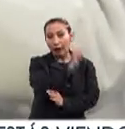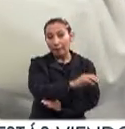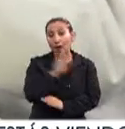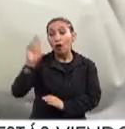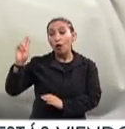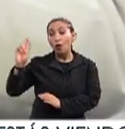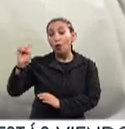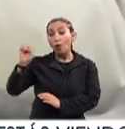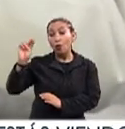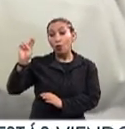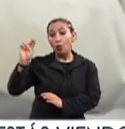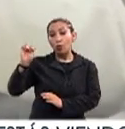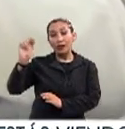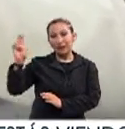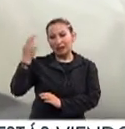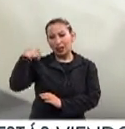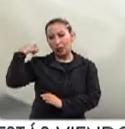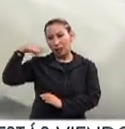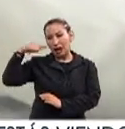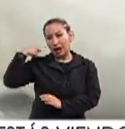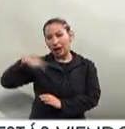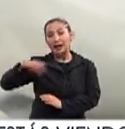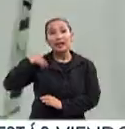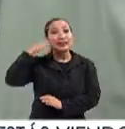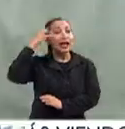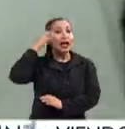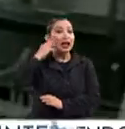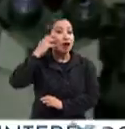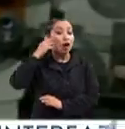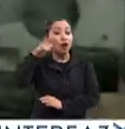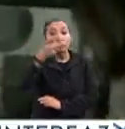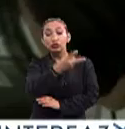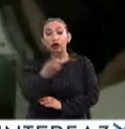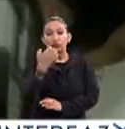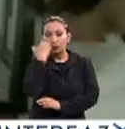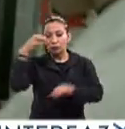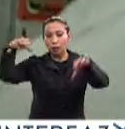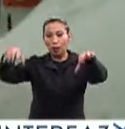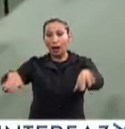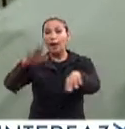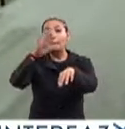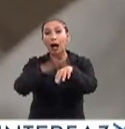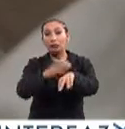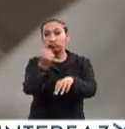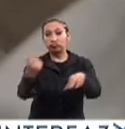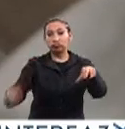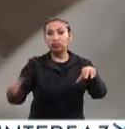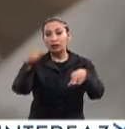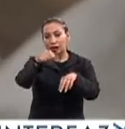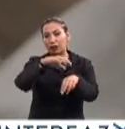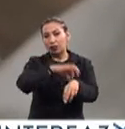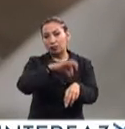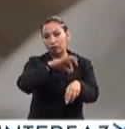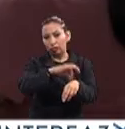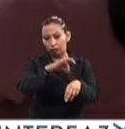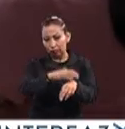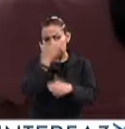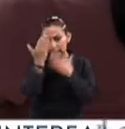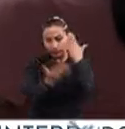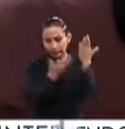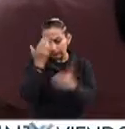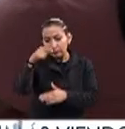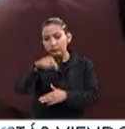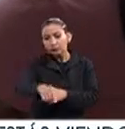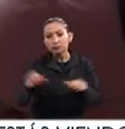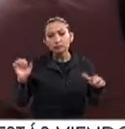la Universidad de Guadalajara y la Universidad Autónoma de Nuevo León son las otras escuelas con mayor prestigio en esta carrera. Ambas suman